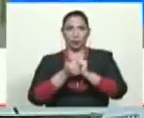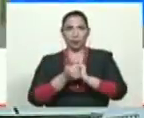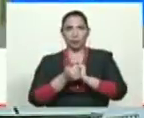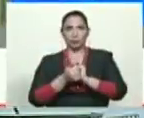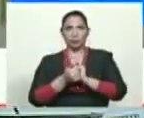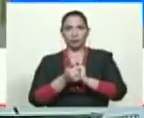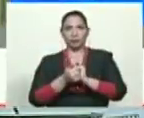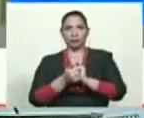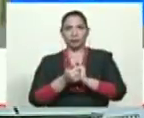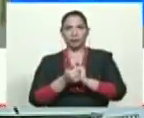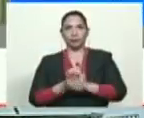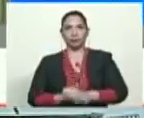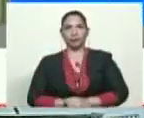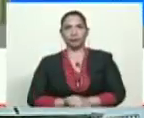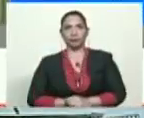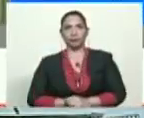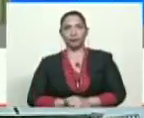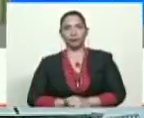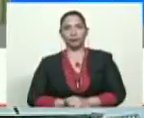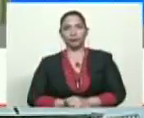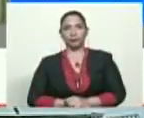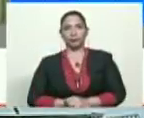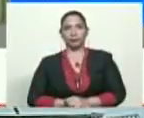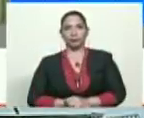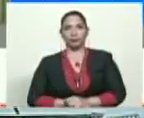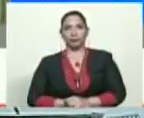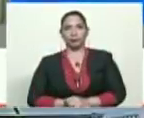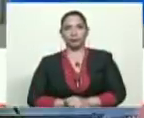andrés amorós de los moros